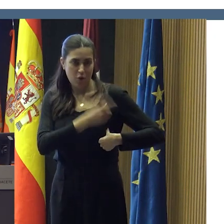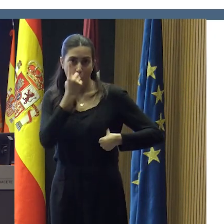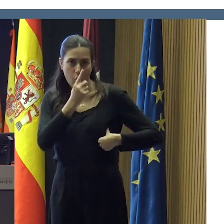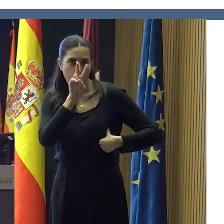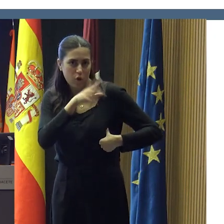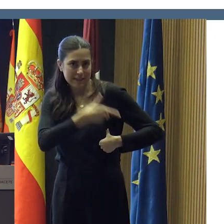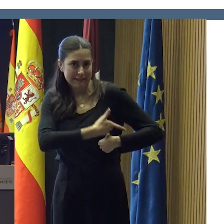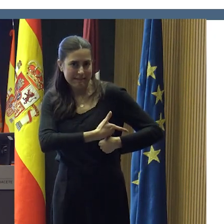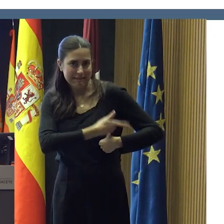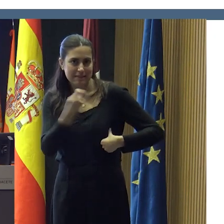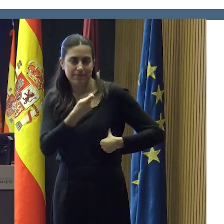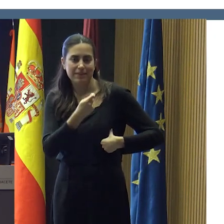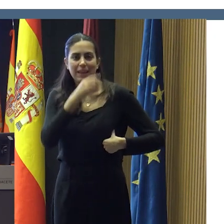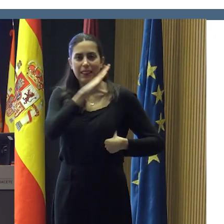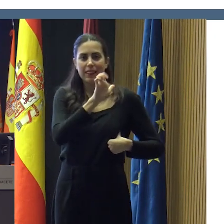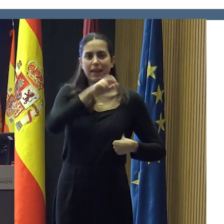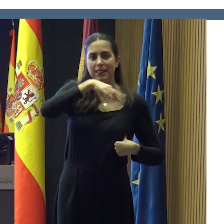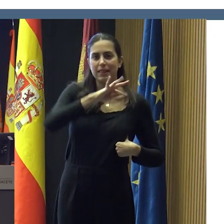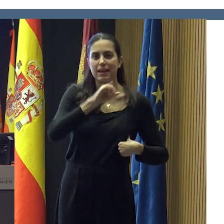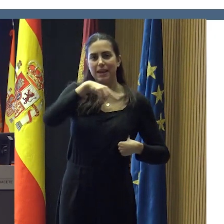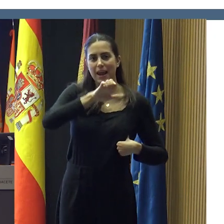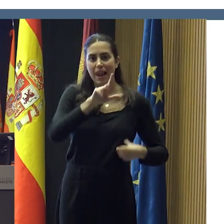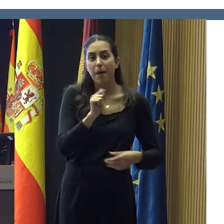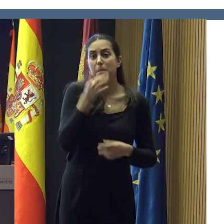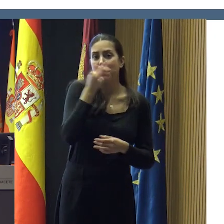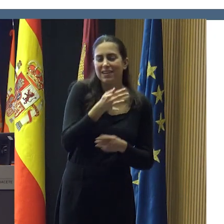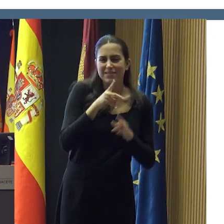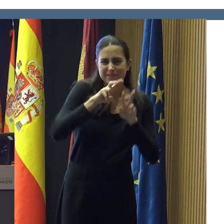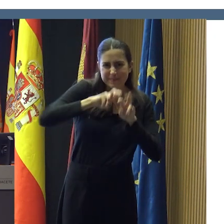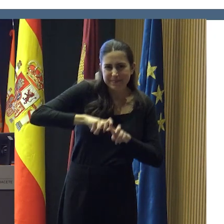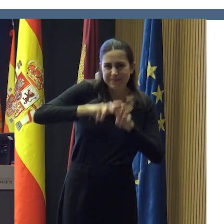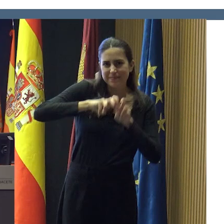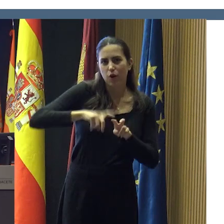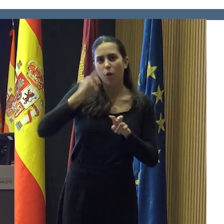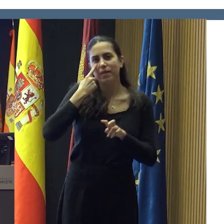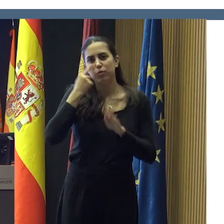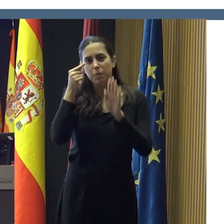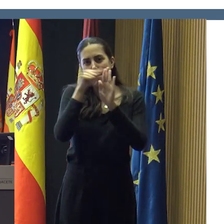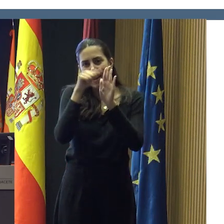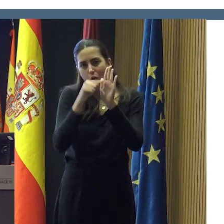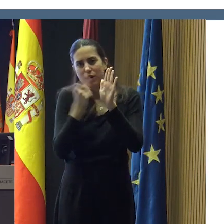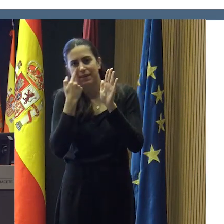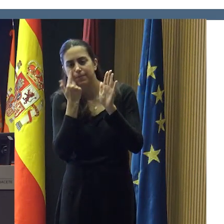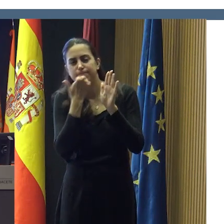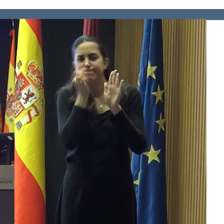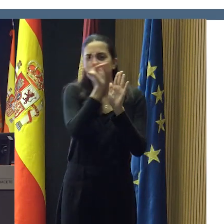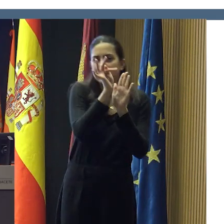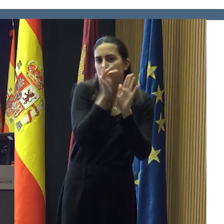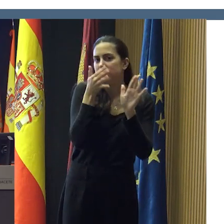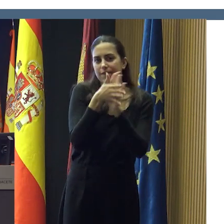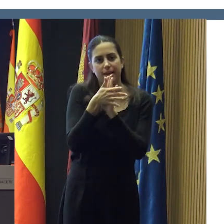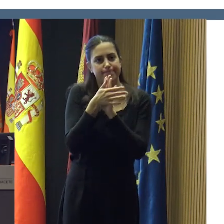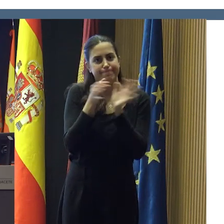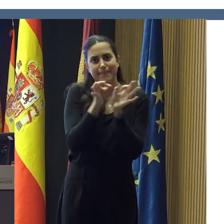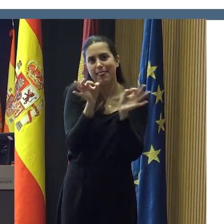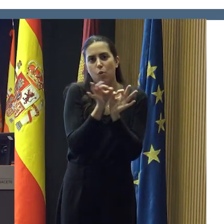o dos, que es el ganglio centinela, y ese ganglio se analiza para ciertos marcadores. Si da positivo, significa que las células